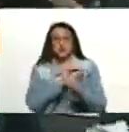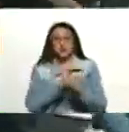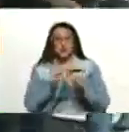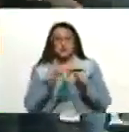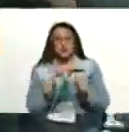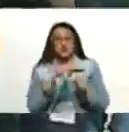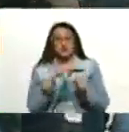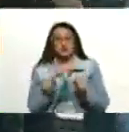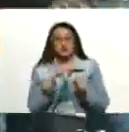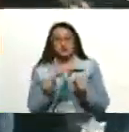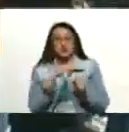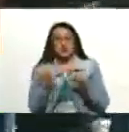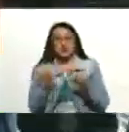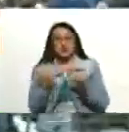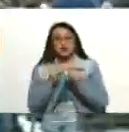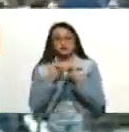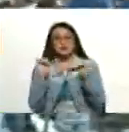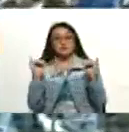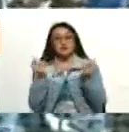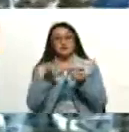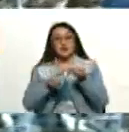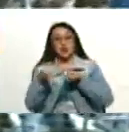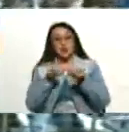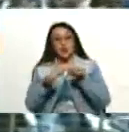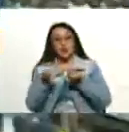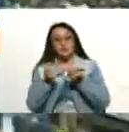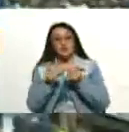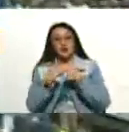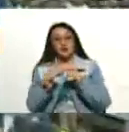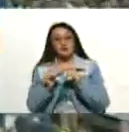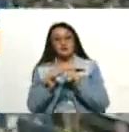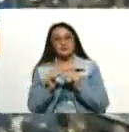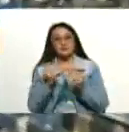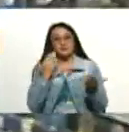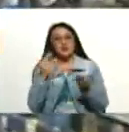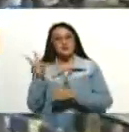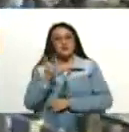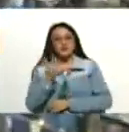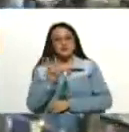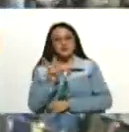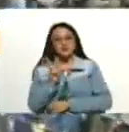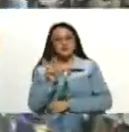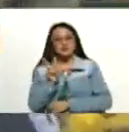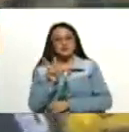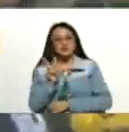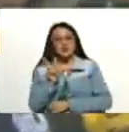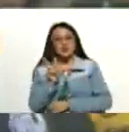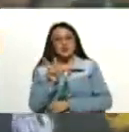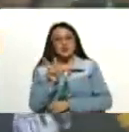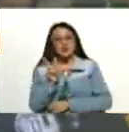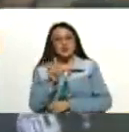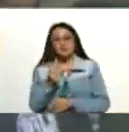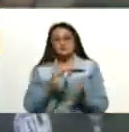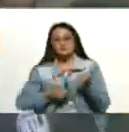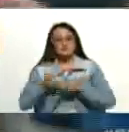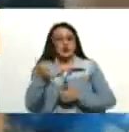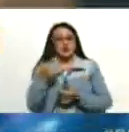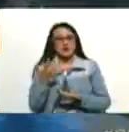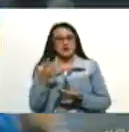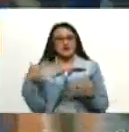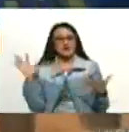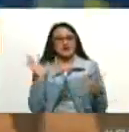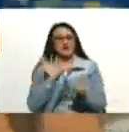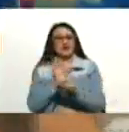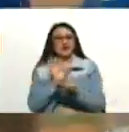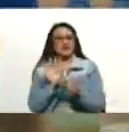y encaminada a la independencia económica y soberana Venezuela es mucho más que esta